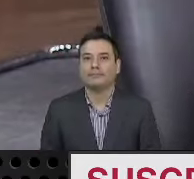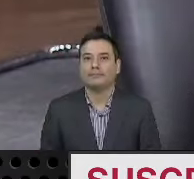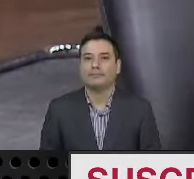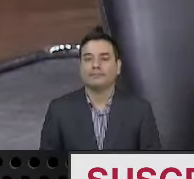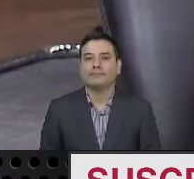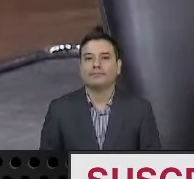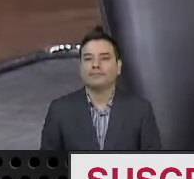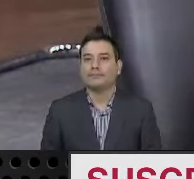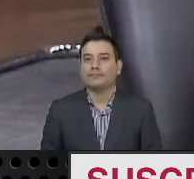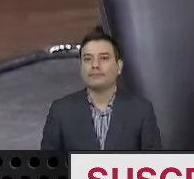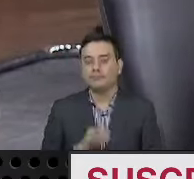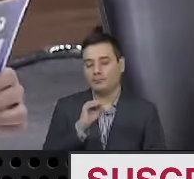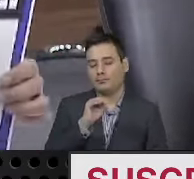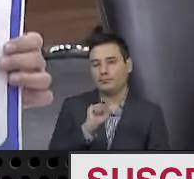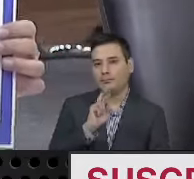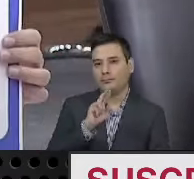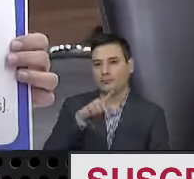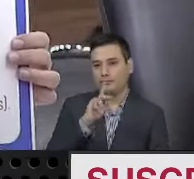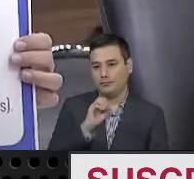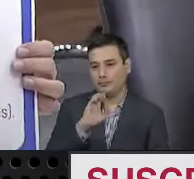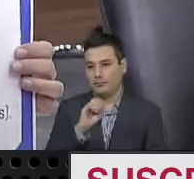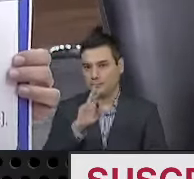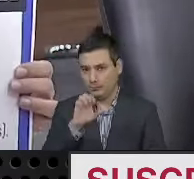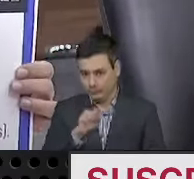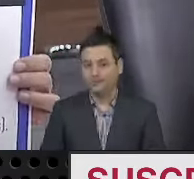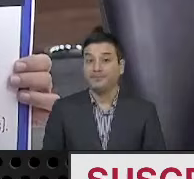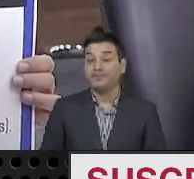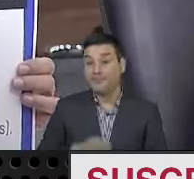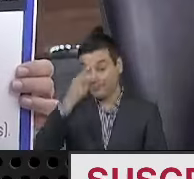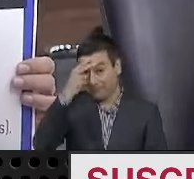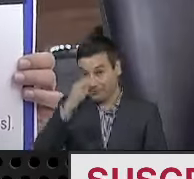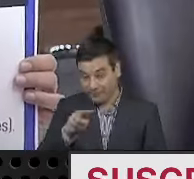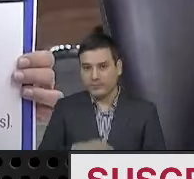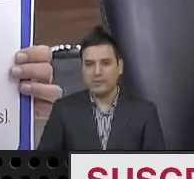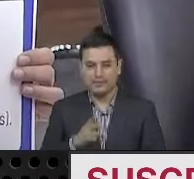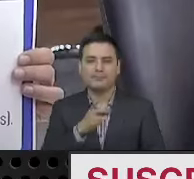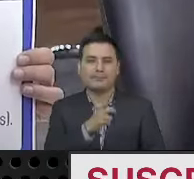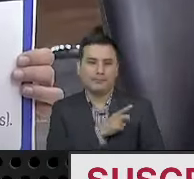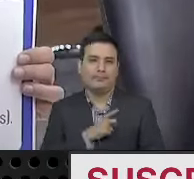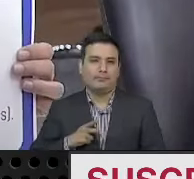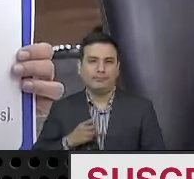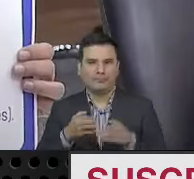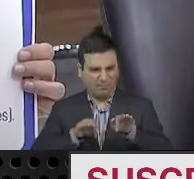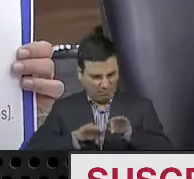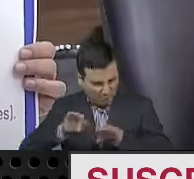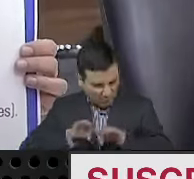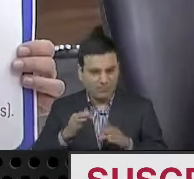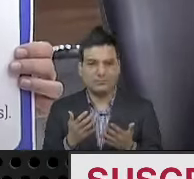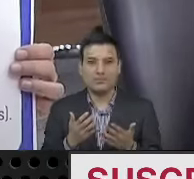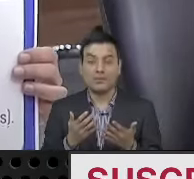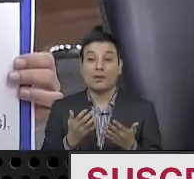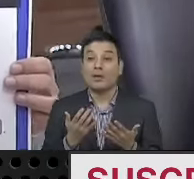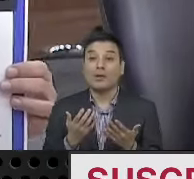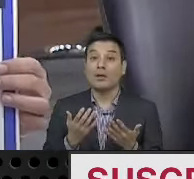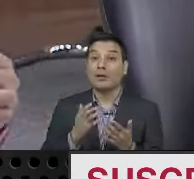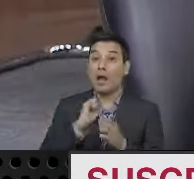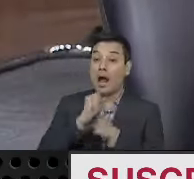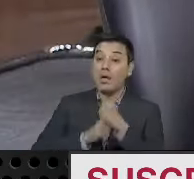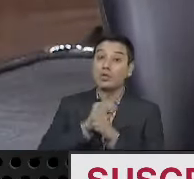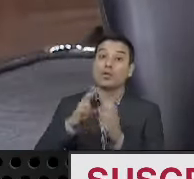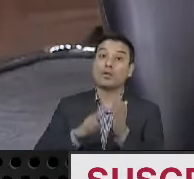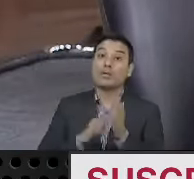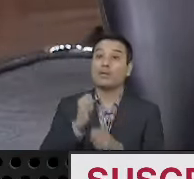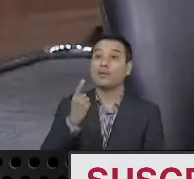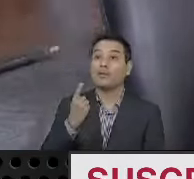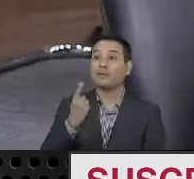temporales marco Cortés México requiere gasto productivo no clientelar como el que tenemos en el presupuesto del